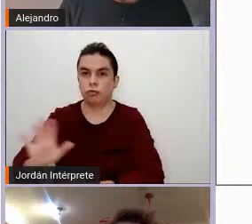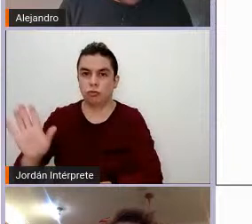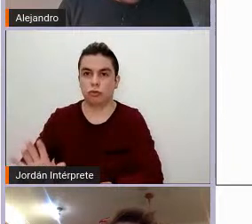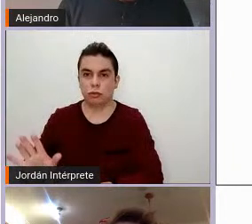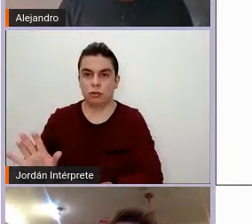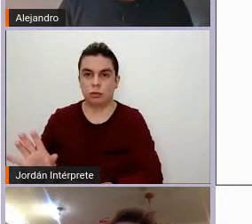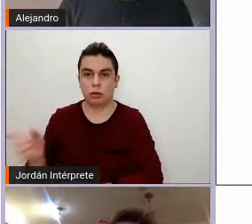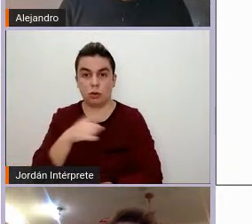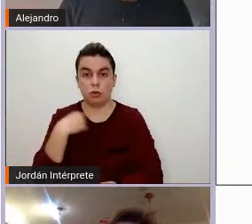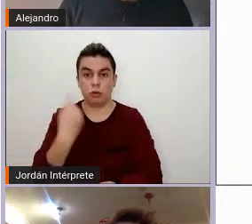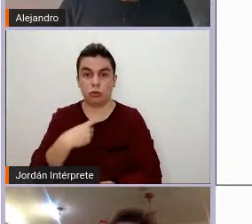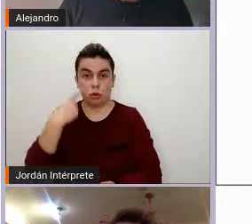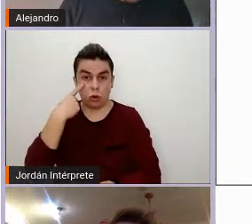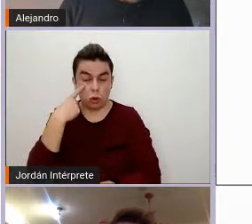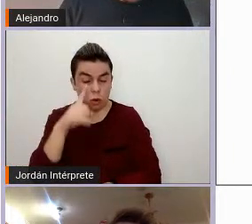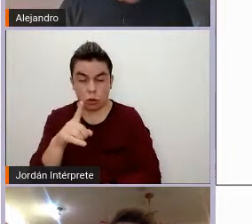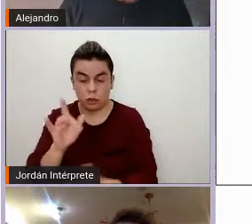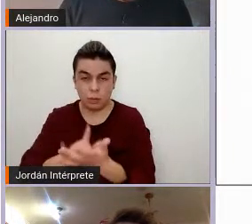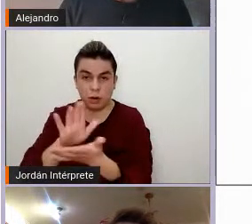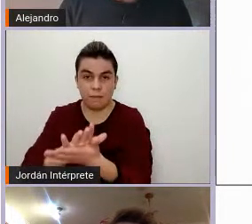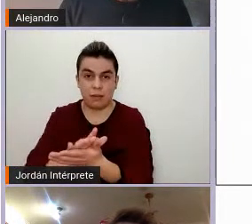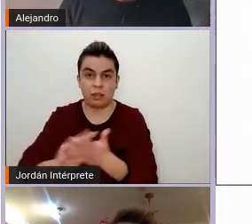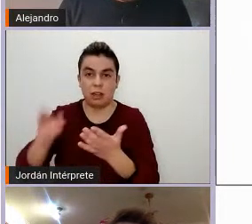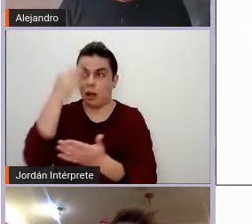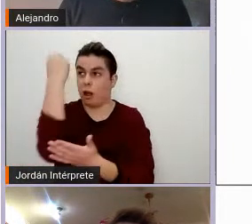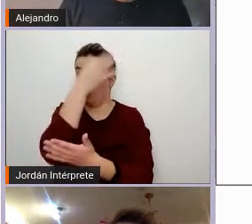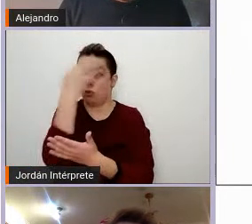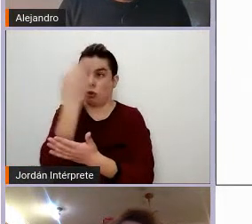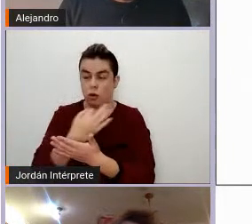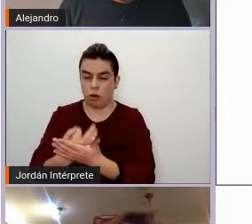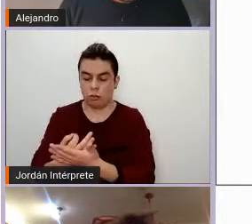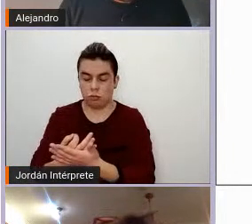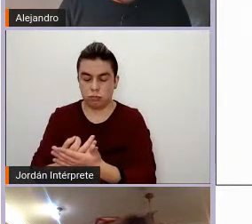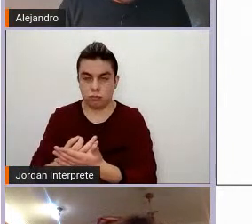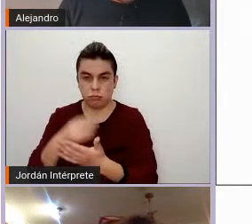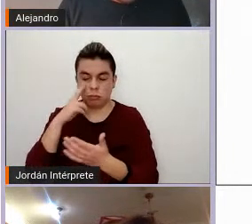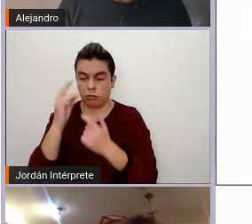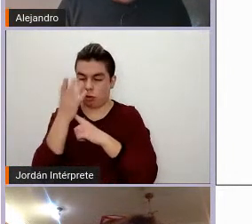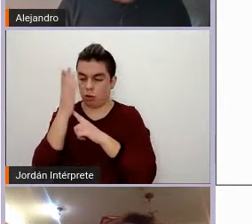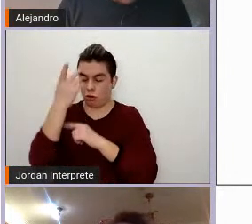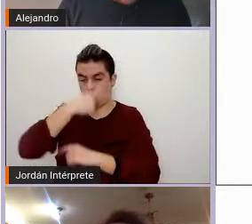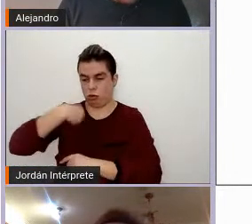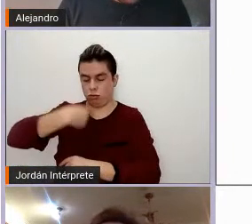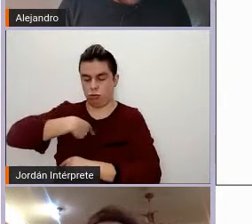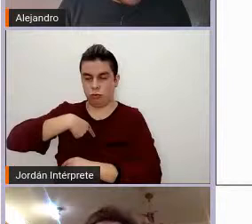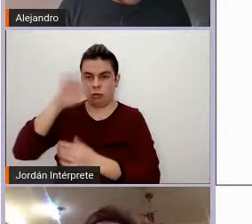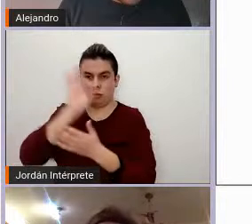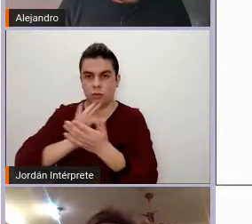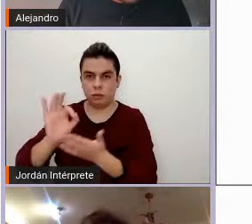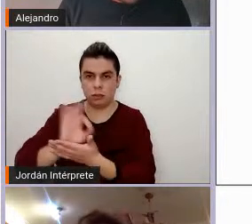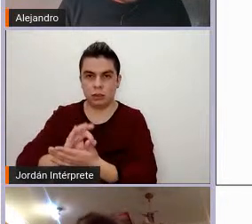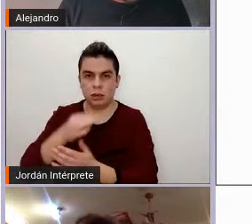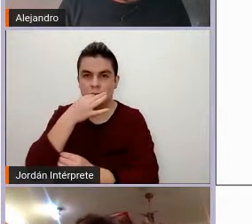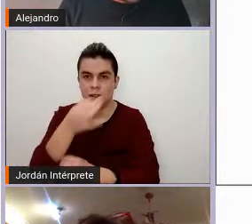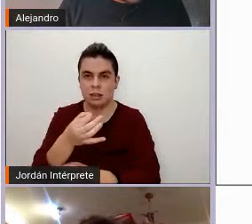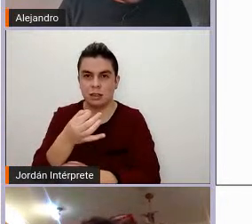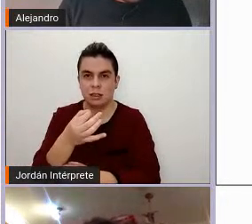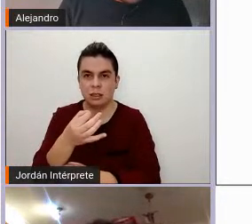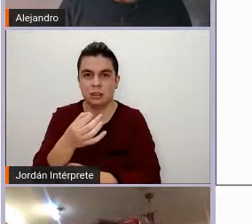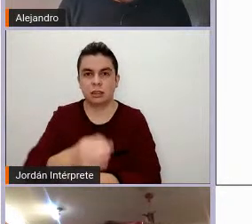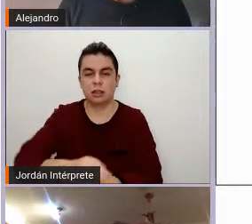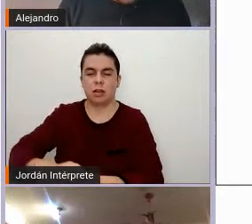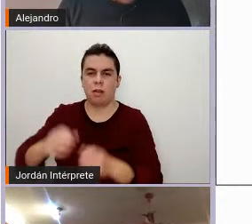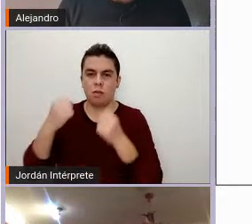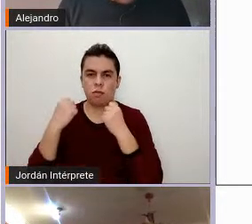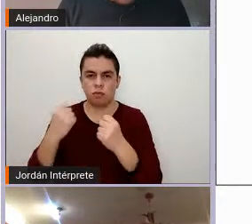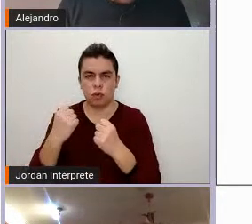visual. El escritor José Ricardo Morales describió nítidamente la fuerte influencia del arte textil